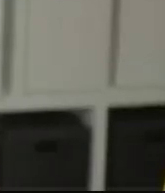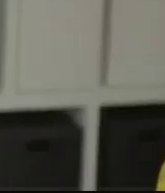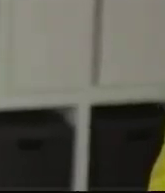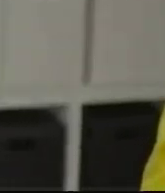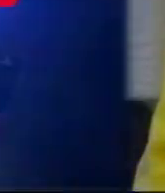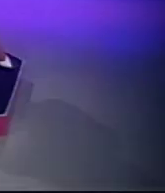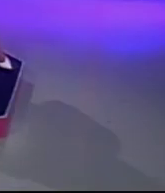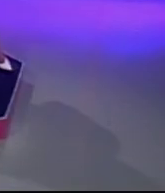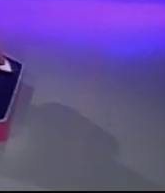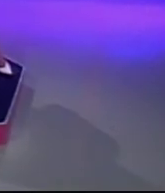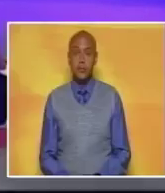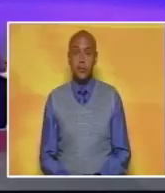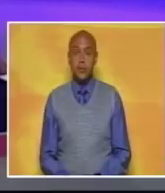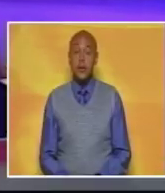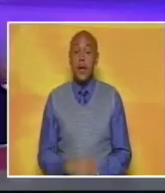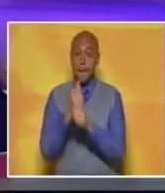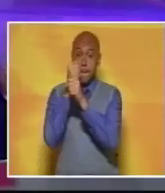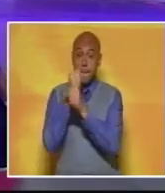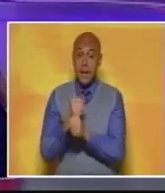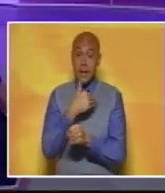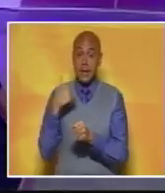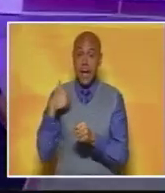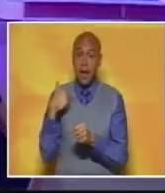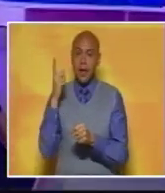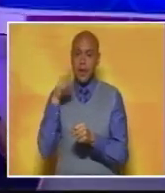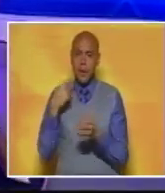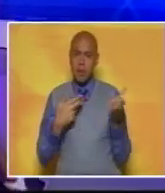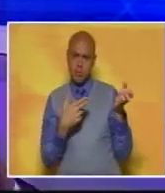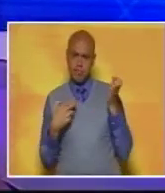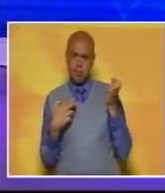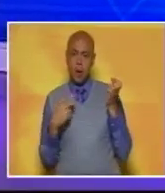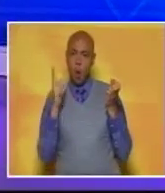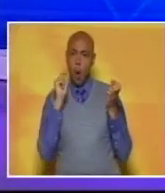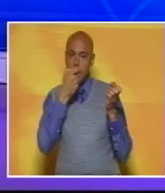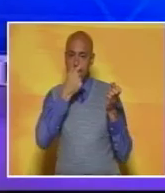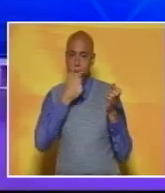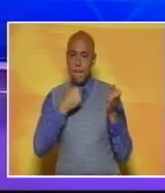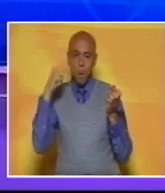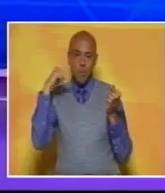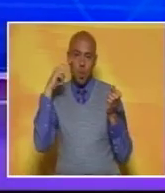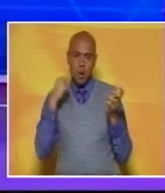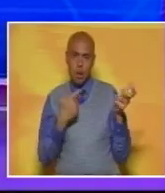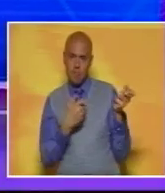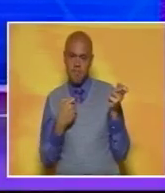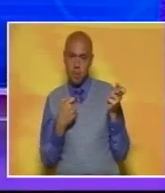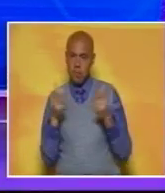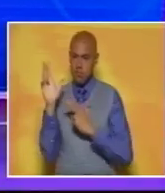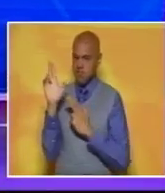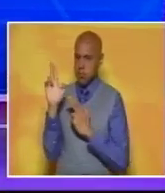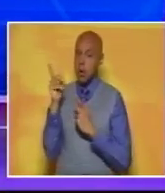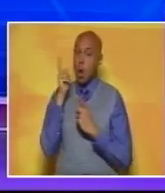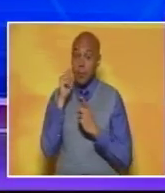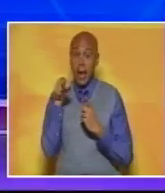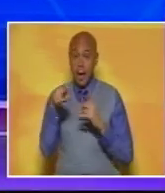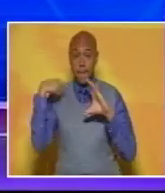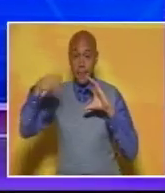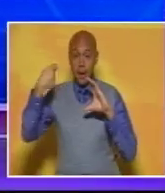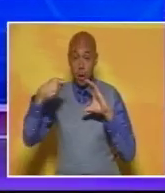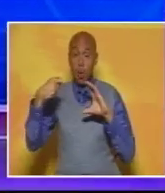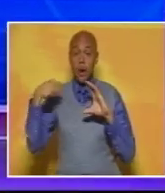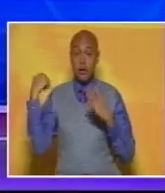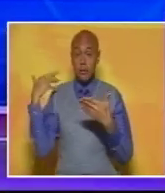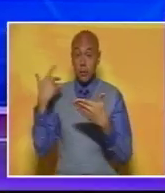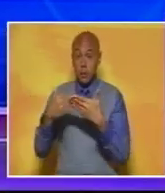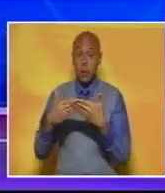you. La espera para ver Bad Boys for Life se hizo sentir y es que se ha convertido en una de las películas más taquilleras de los